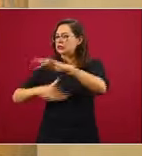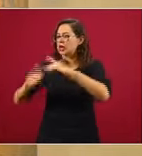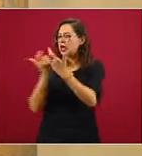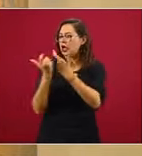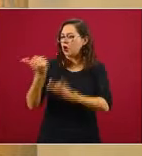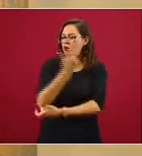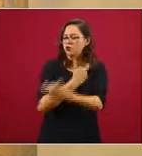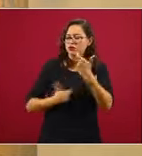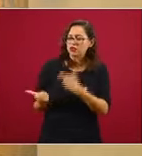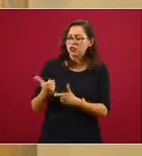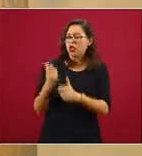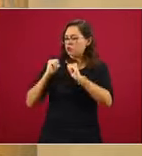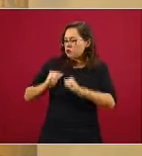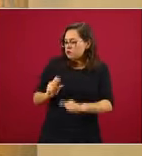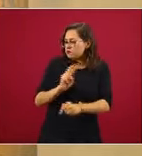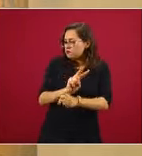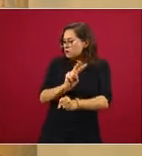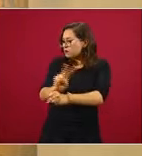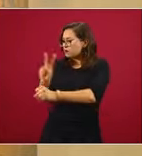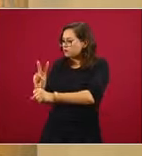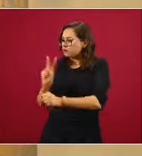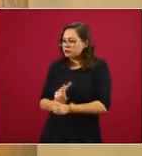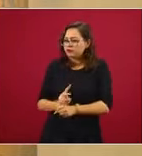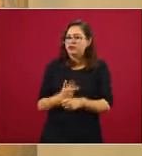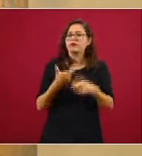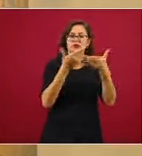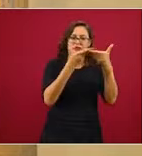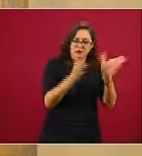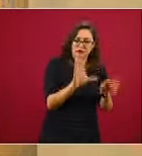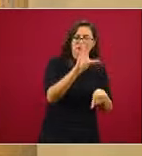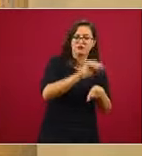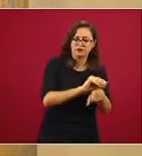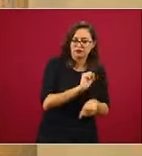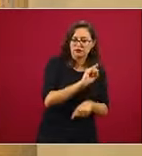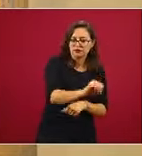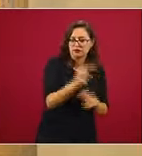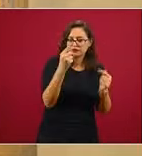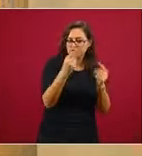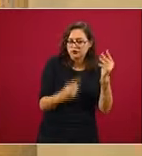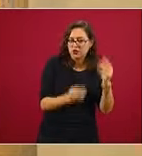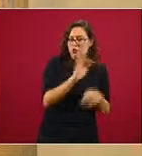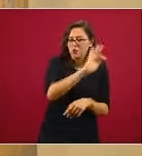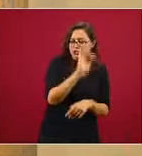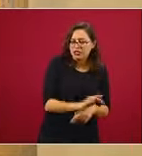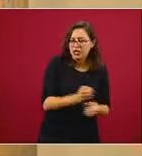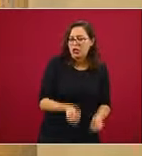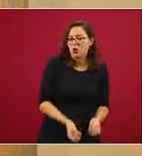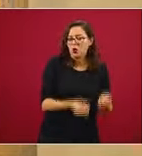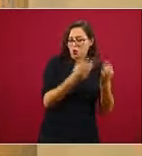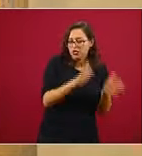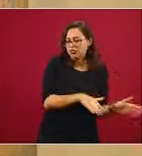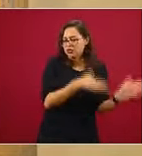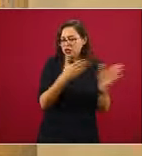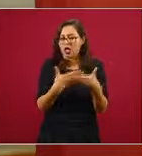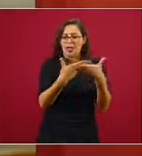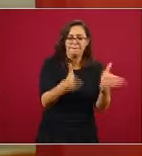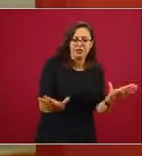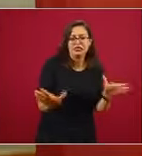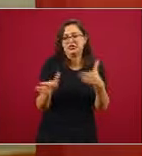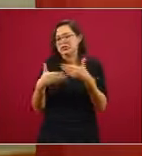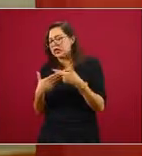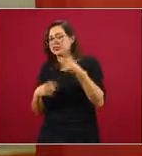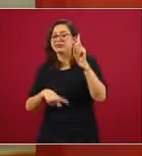economía. Ellos están definiendo qué abrir y bajo qué porcentajes abrir o cerrar,